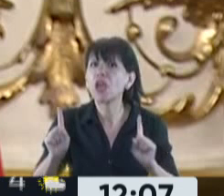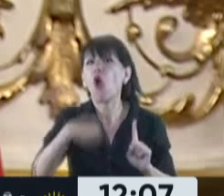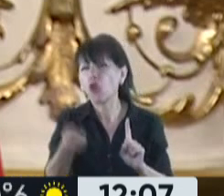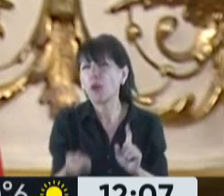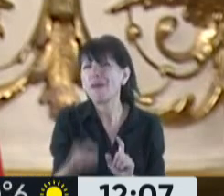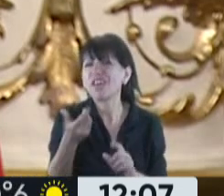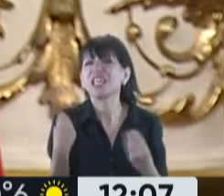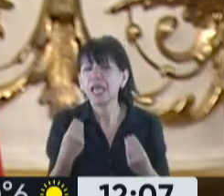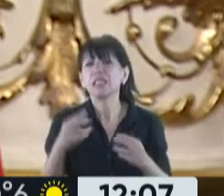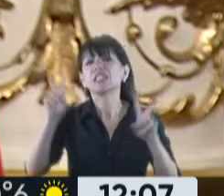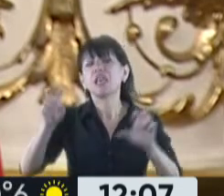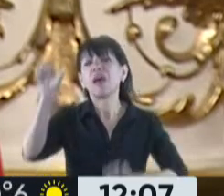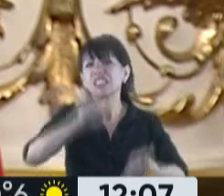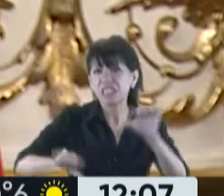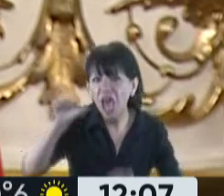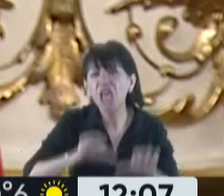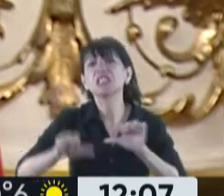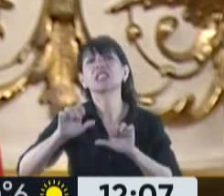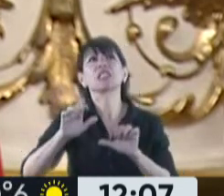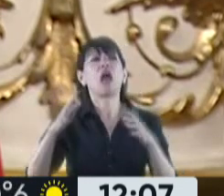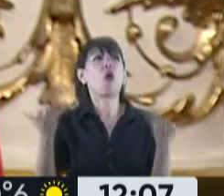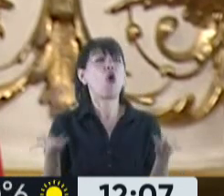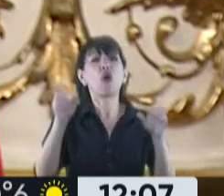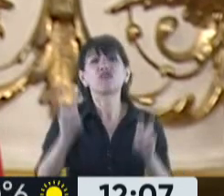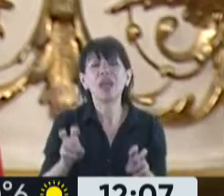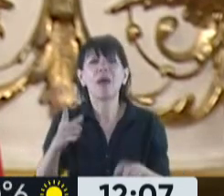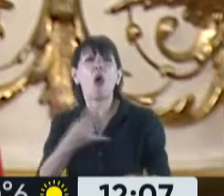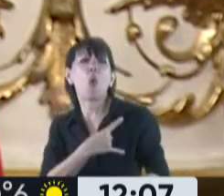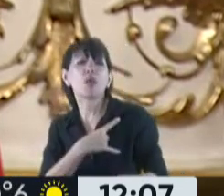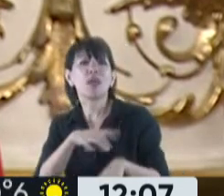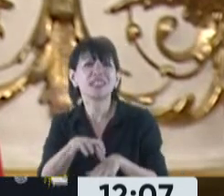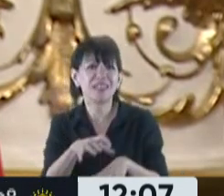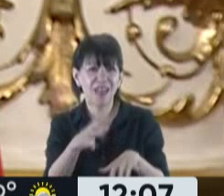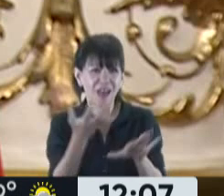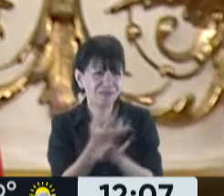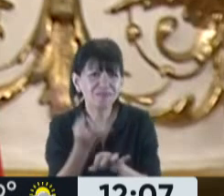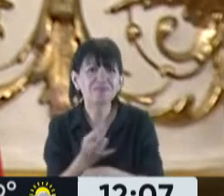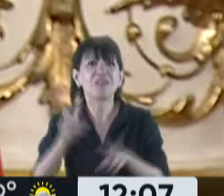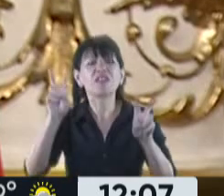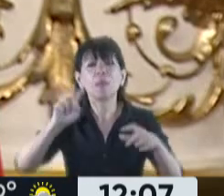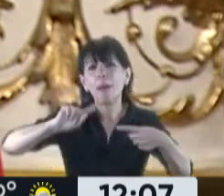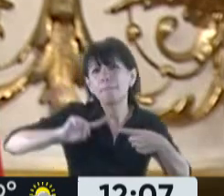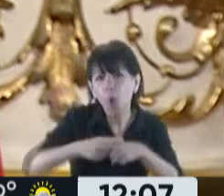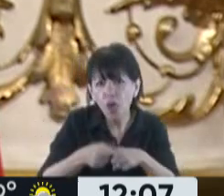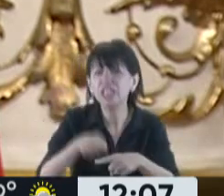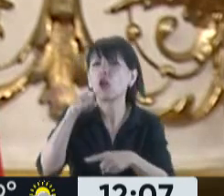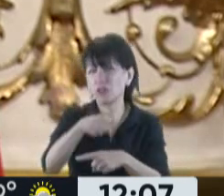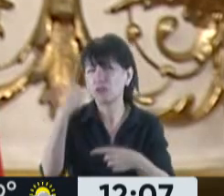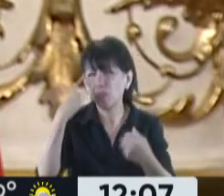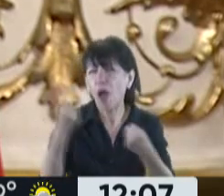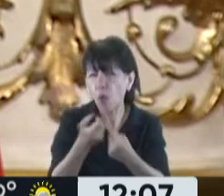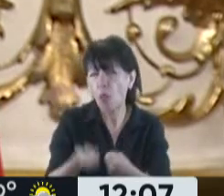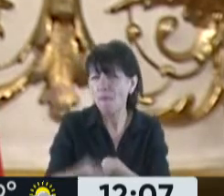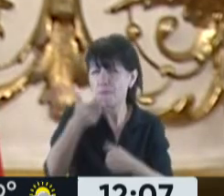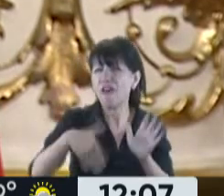cuestiones como acuerdos universitarios, cuestiones de aspecto político, que serían mucho más fácil de